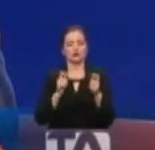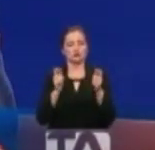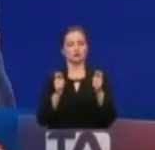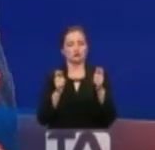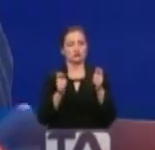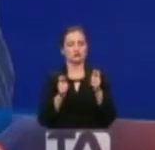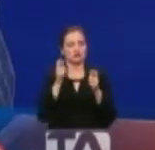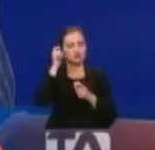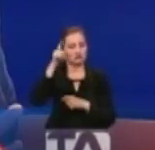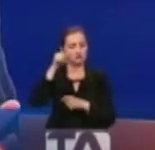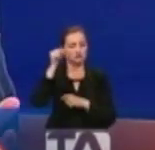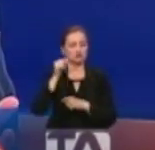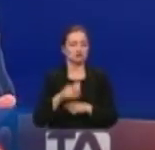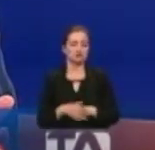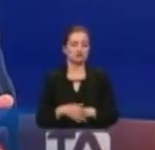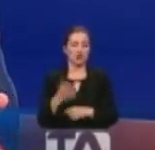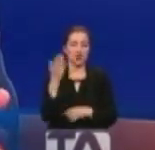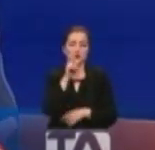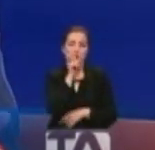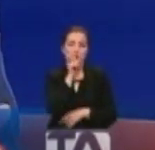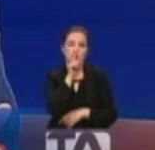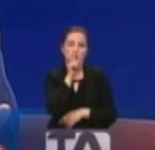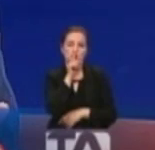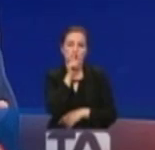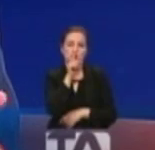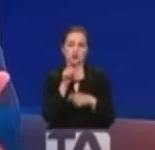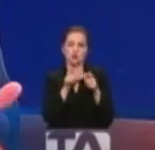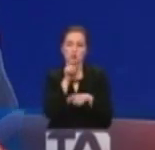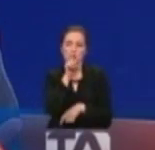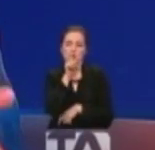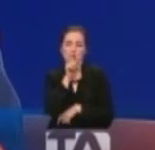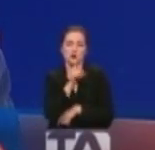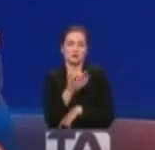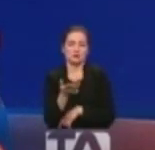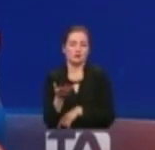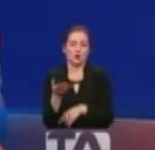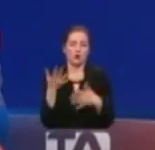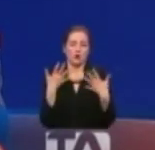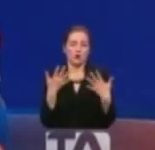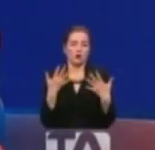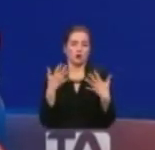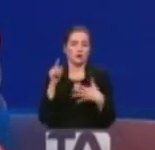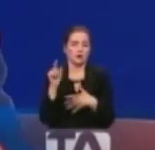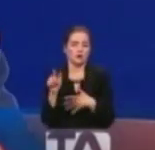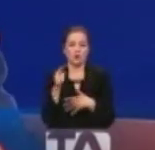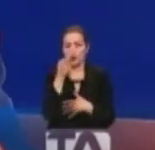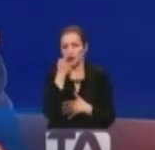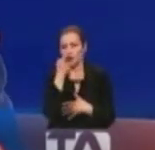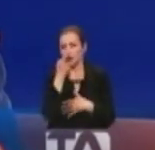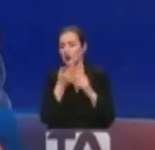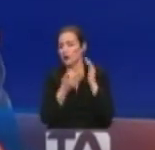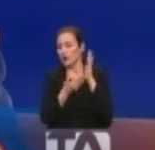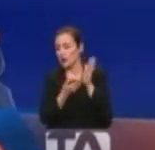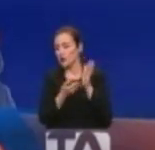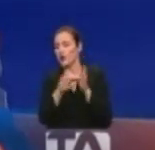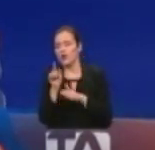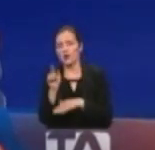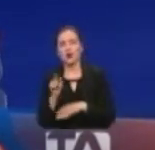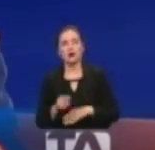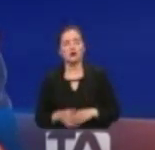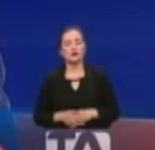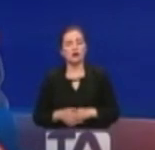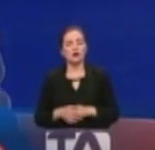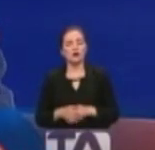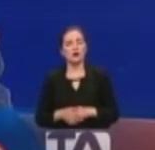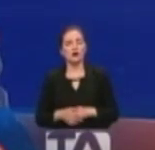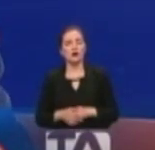viviendo en el Estado. Y el alcalde no dice nada, la ciudad no dice nada. El caso de Guayaquil, que yo creo que es muy interesante, por ejemplo, y no me refiero